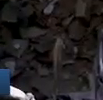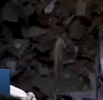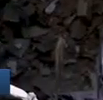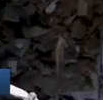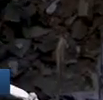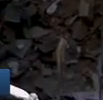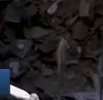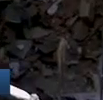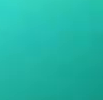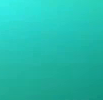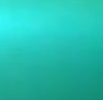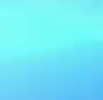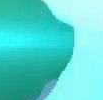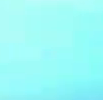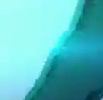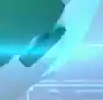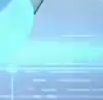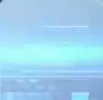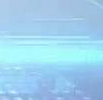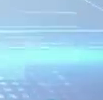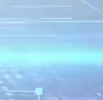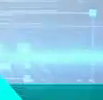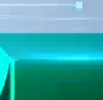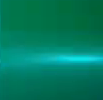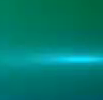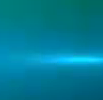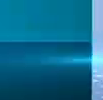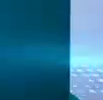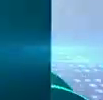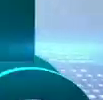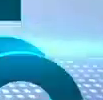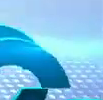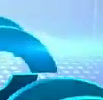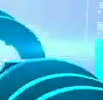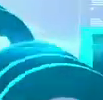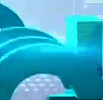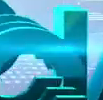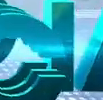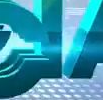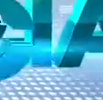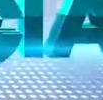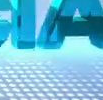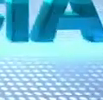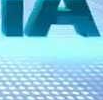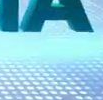aumento. Así empieza la noticia, emisión estelar.